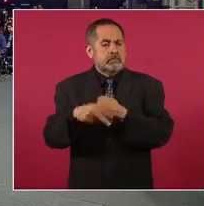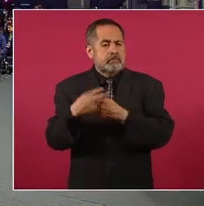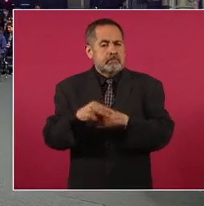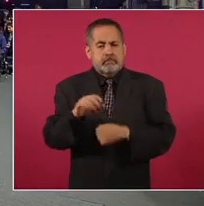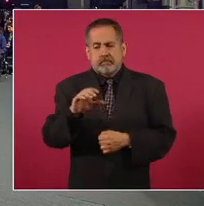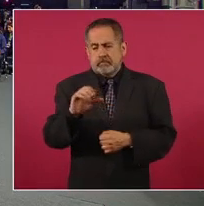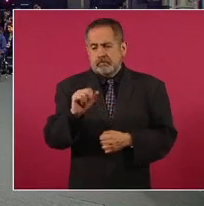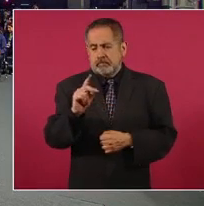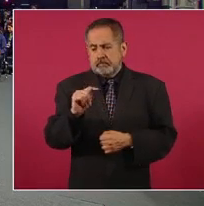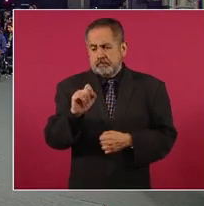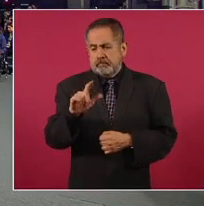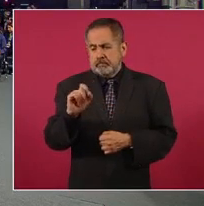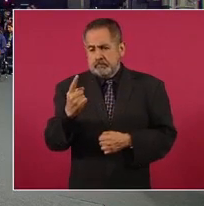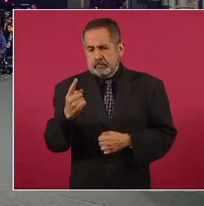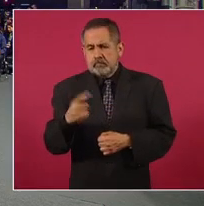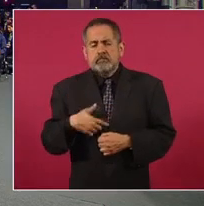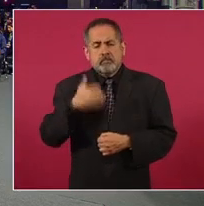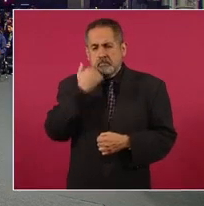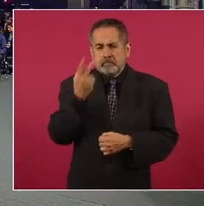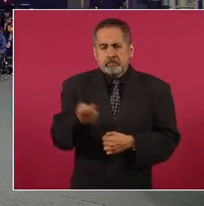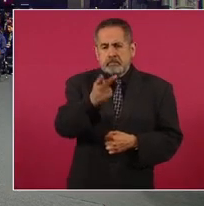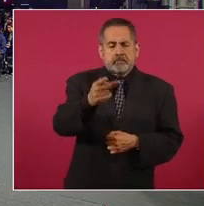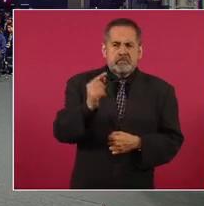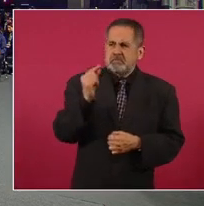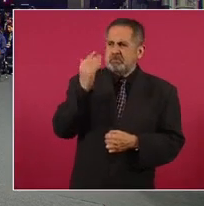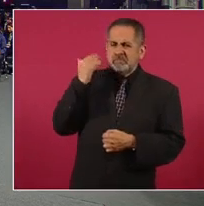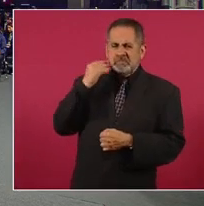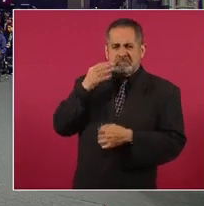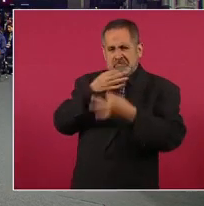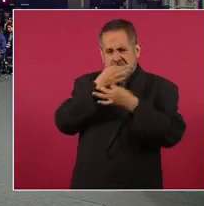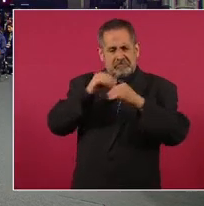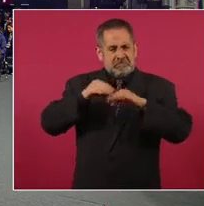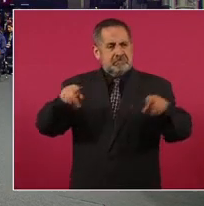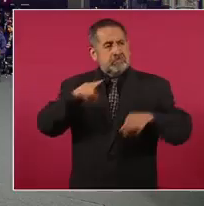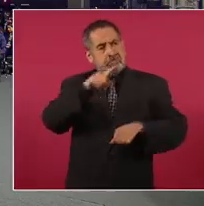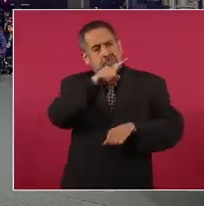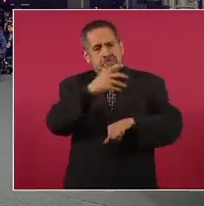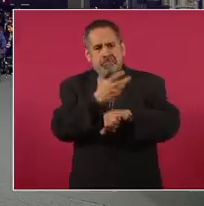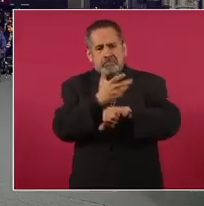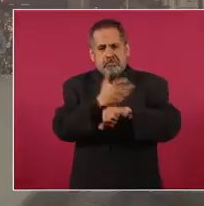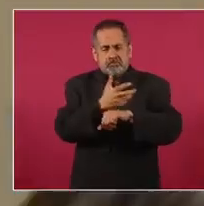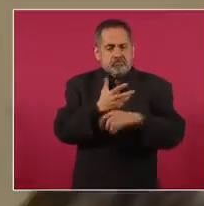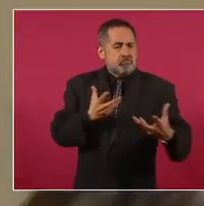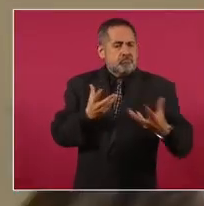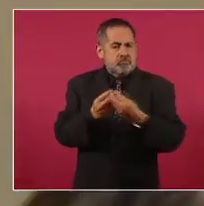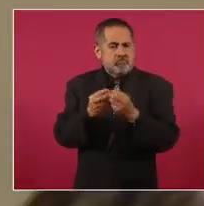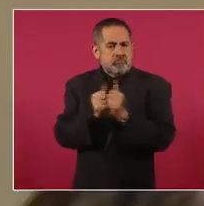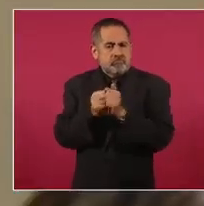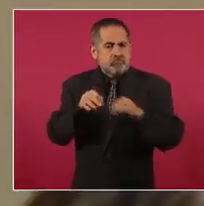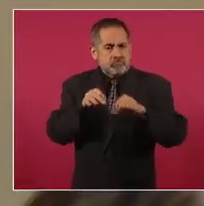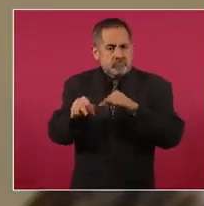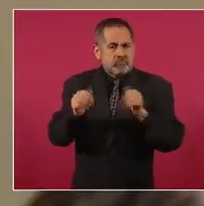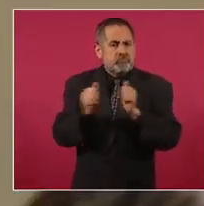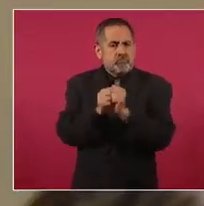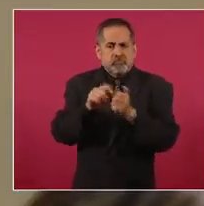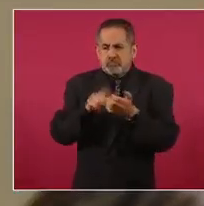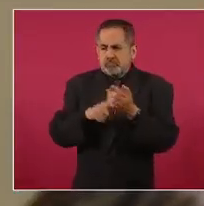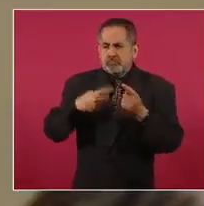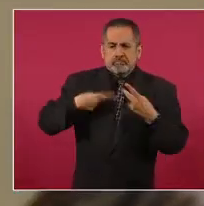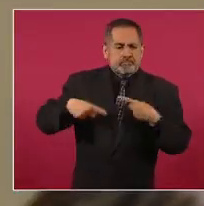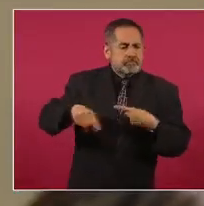preguntar sobre este asunto que se anunció en días pasados que Estados Unidos colaboraría en el trabajo de búsqueda de